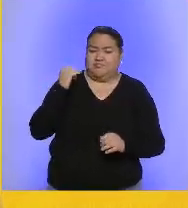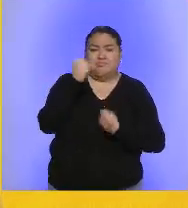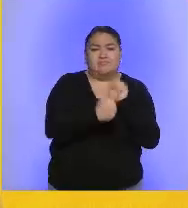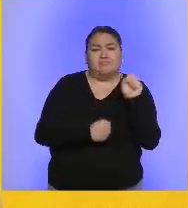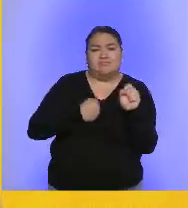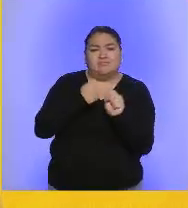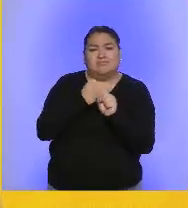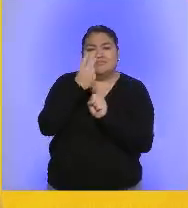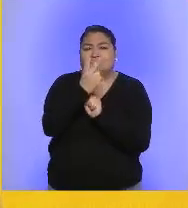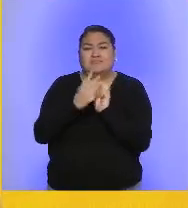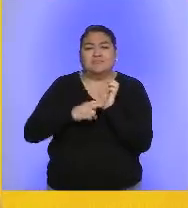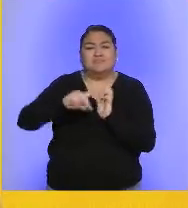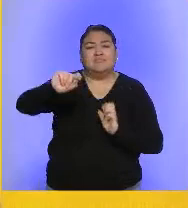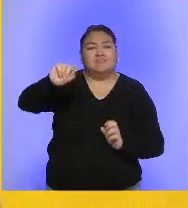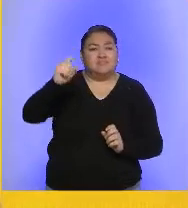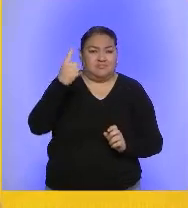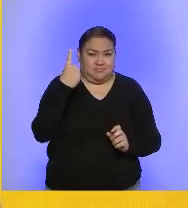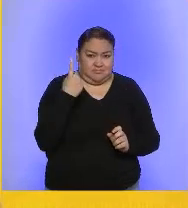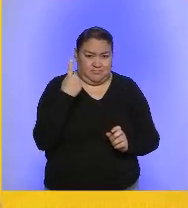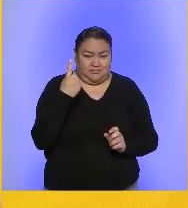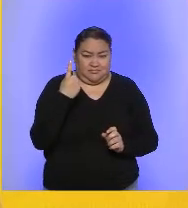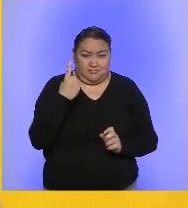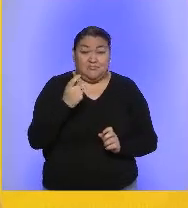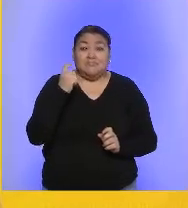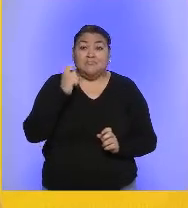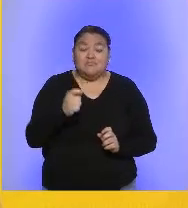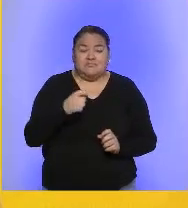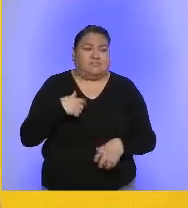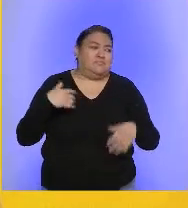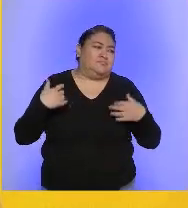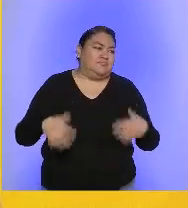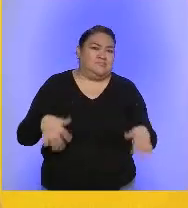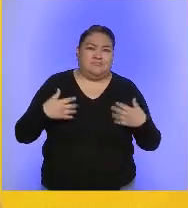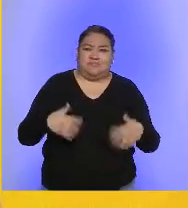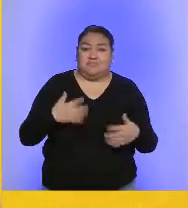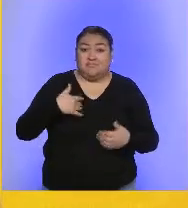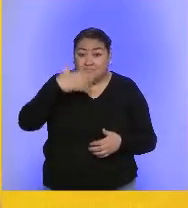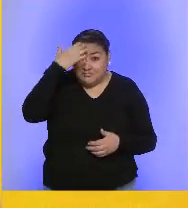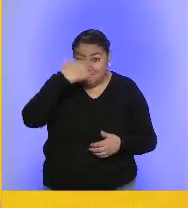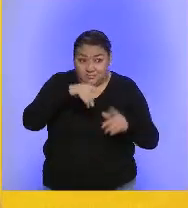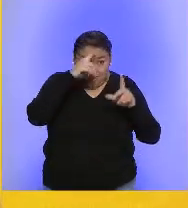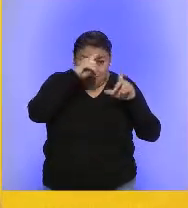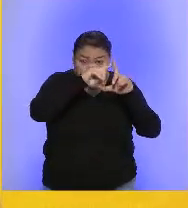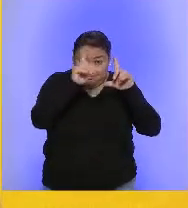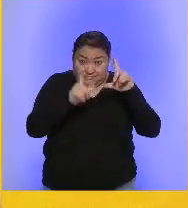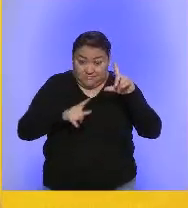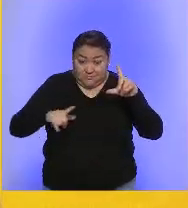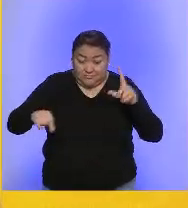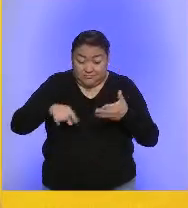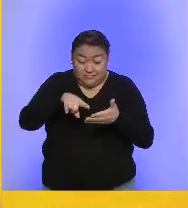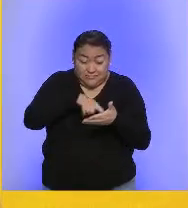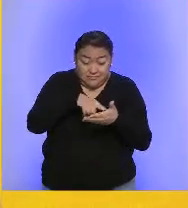el proceso más grande de la historia de nuestro país. Decidimos renovar